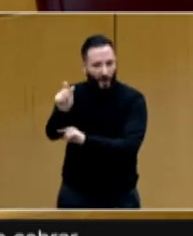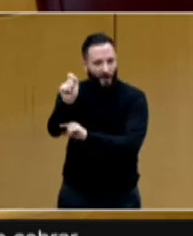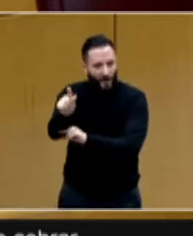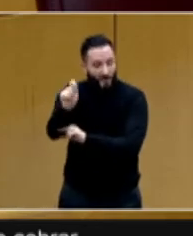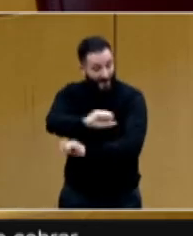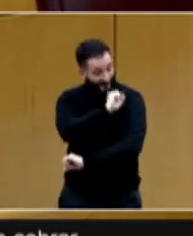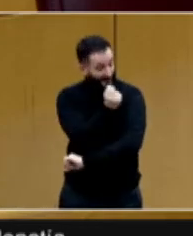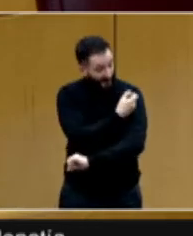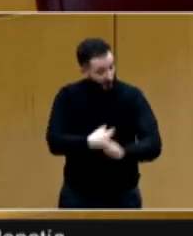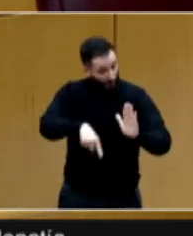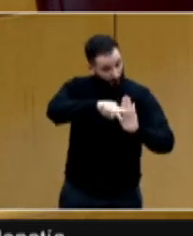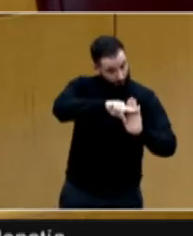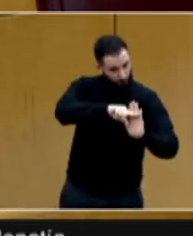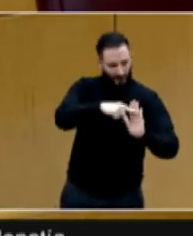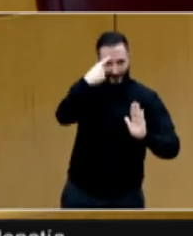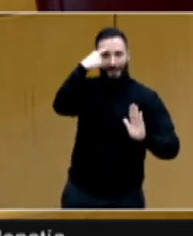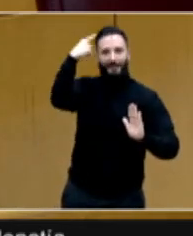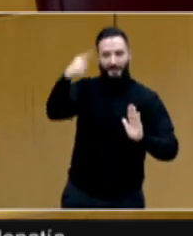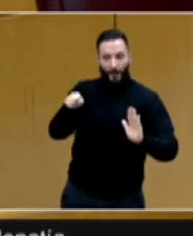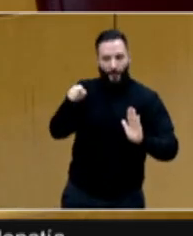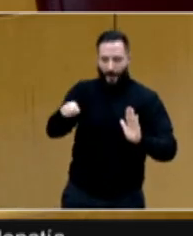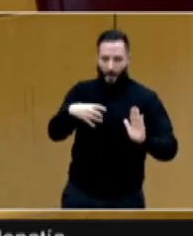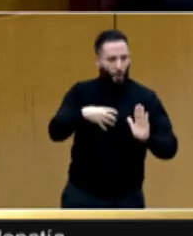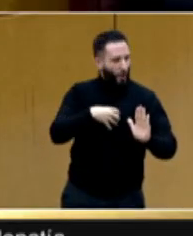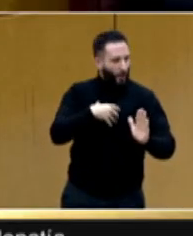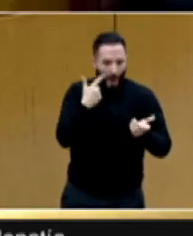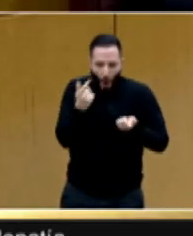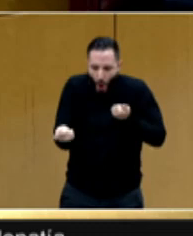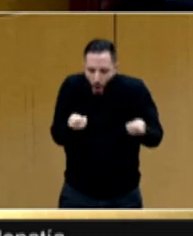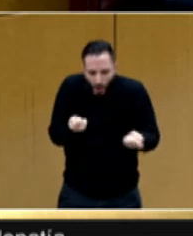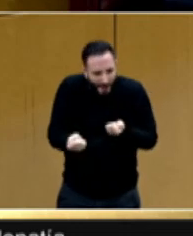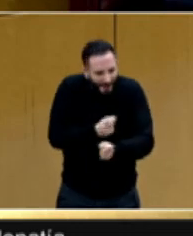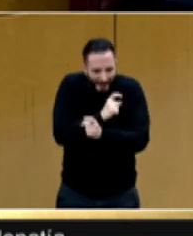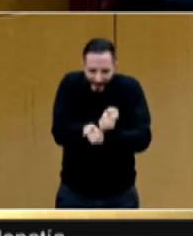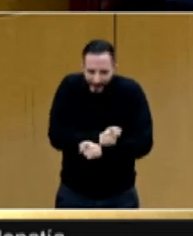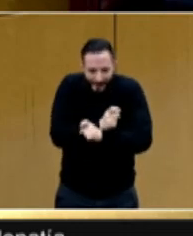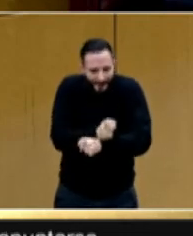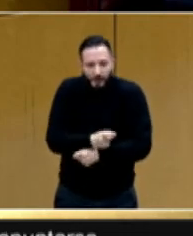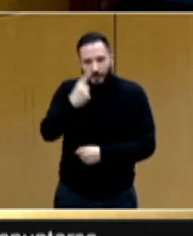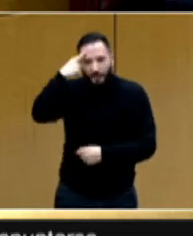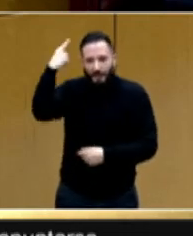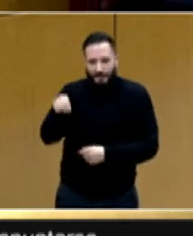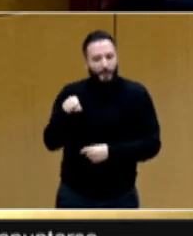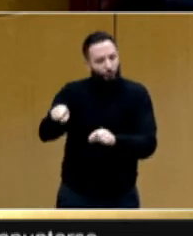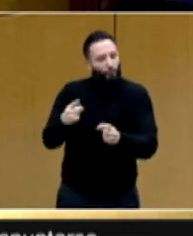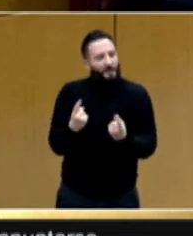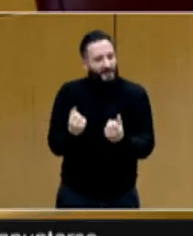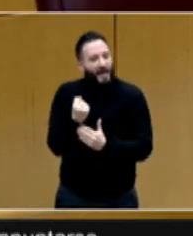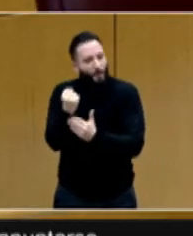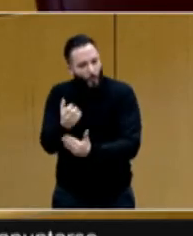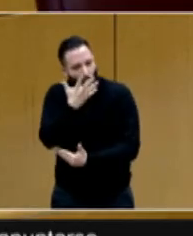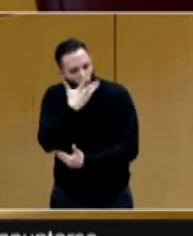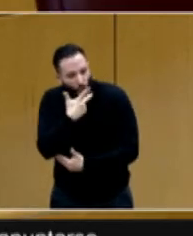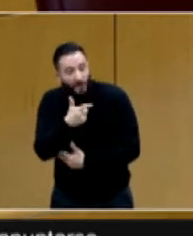registro porque sabe que no puede controlar eso sabe cuál es su necesidad de apoyo y